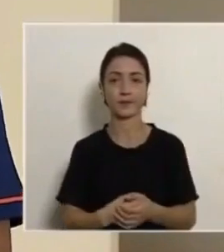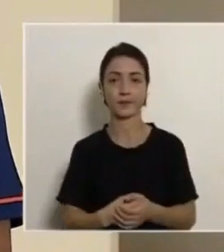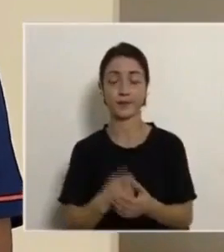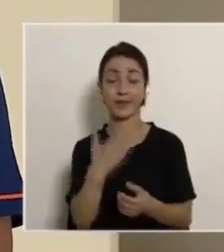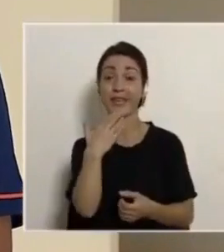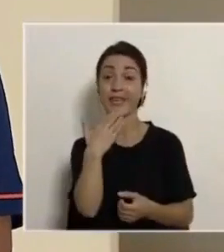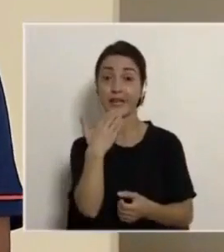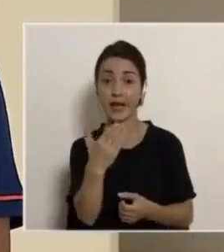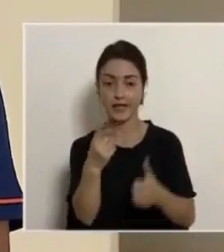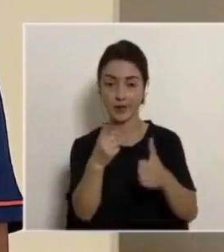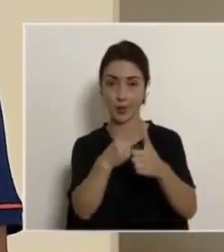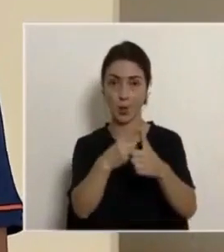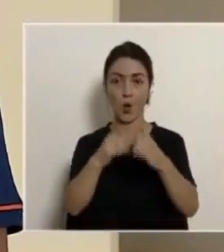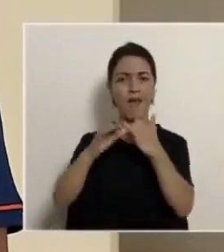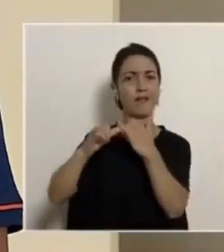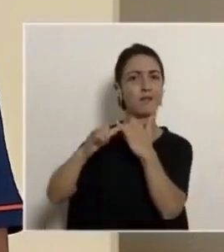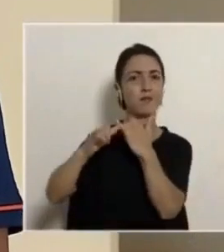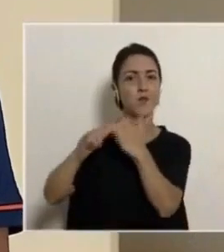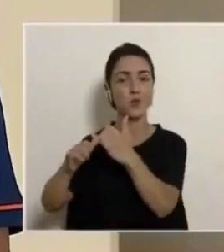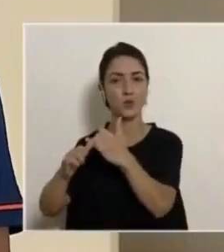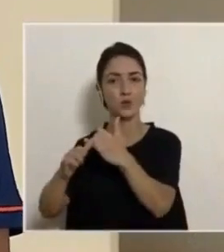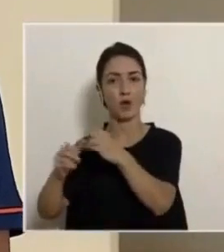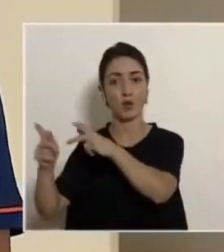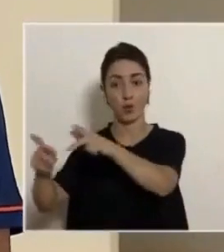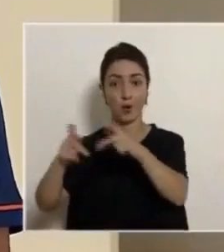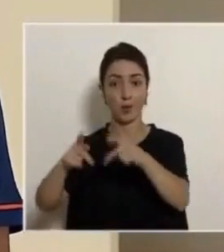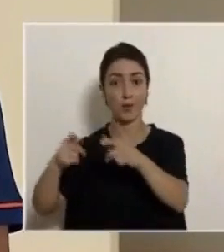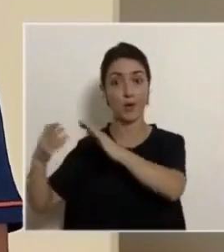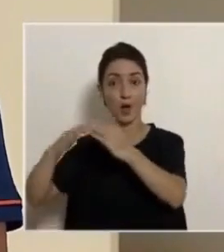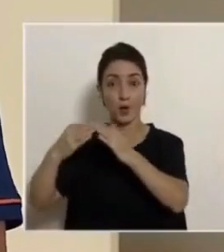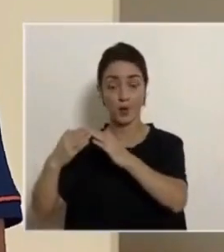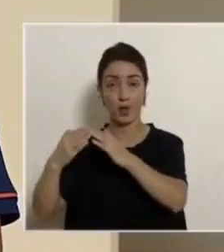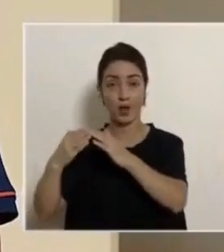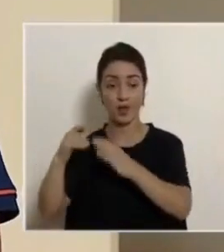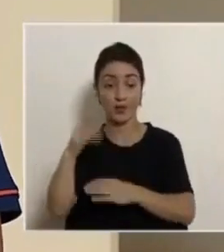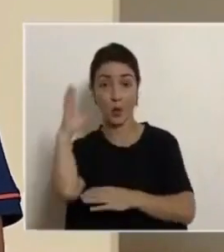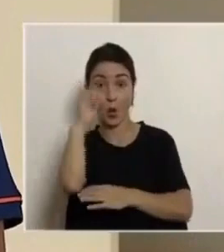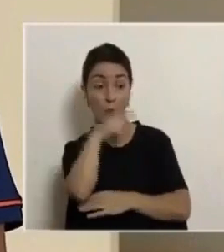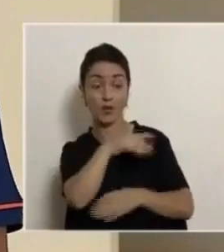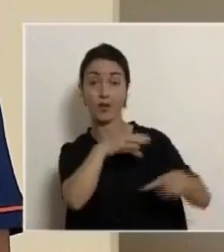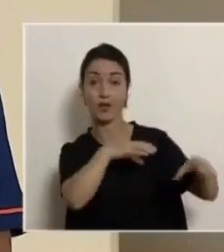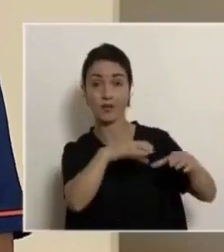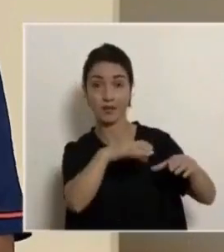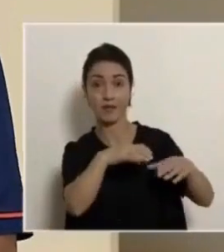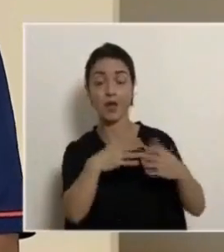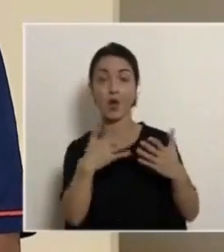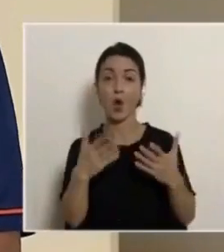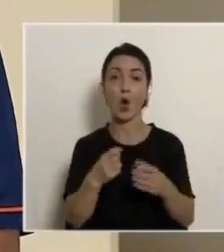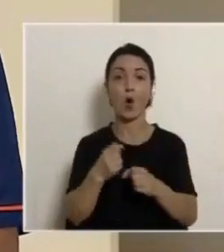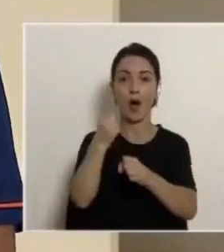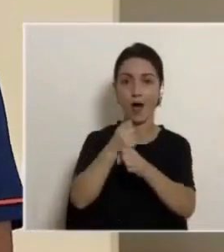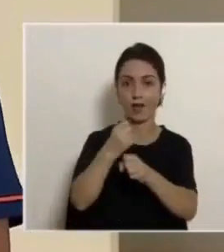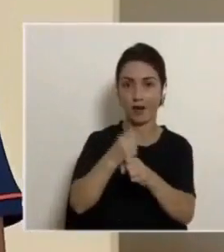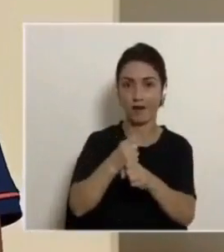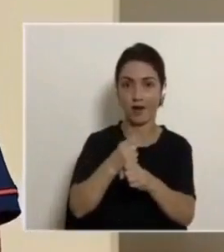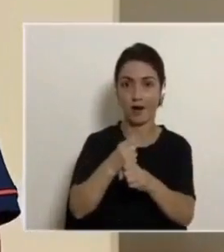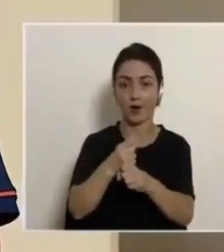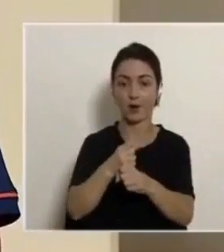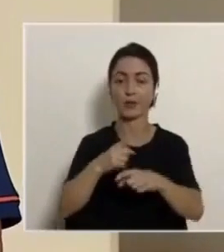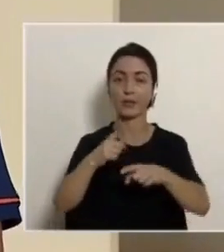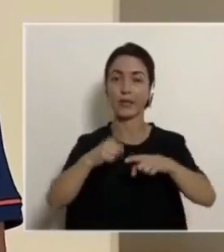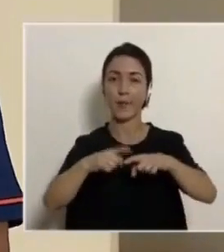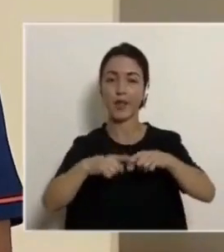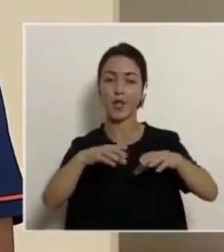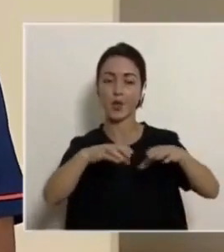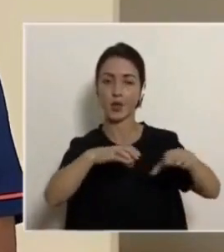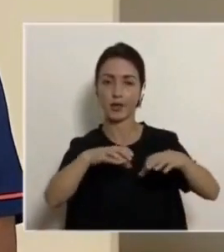uno, a la denuncia que hace un ciudadano de la actividad que se realiza o a la labor de inteligencia sobre determinada actividad,